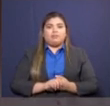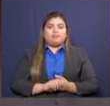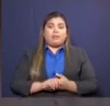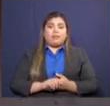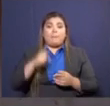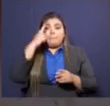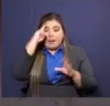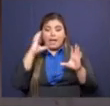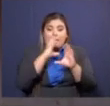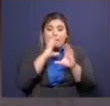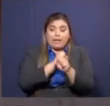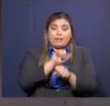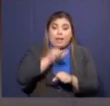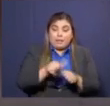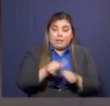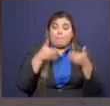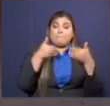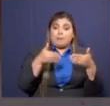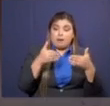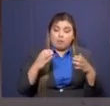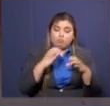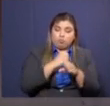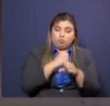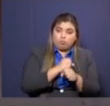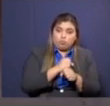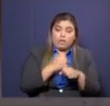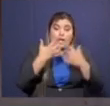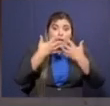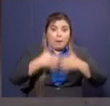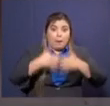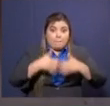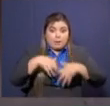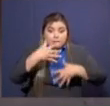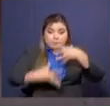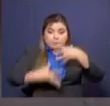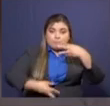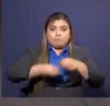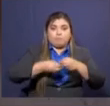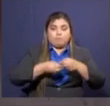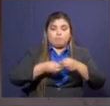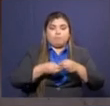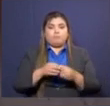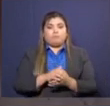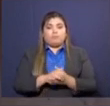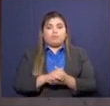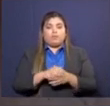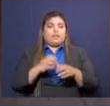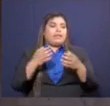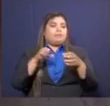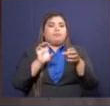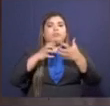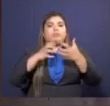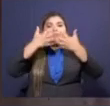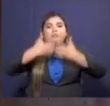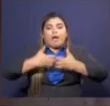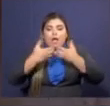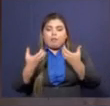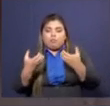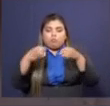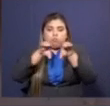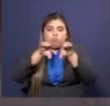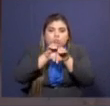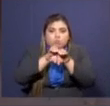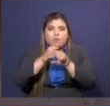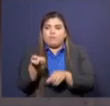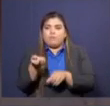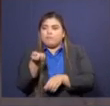se establezcan en Panamá empresas de valor agregado, ensamblaje, industrias